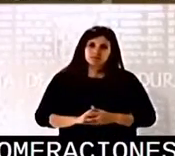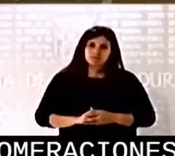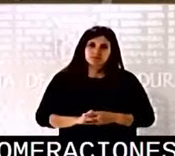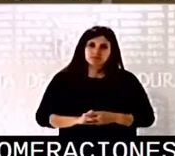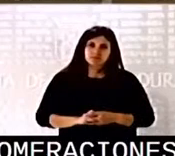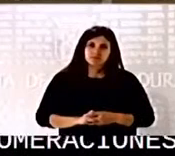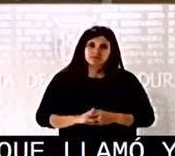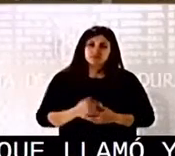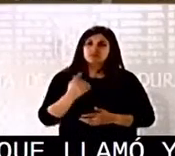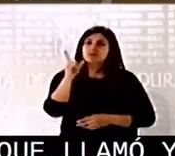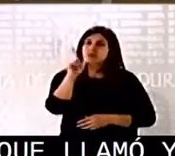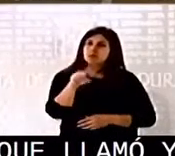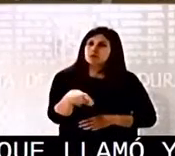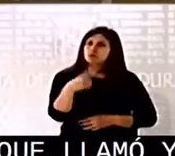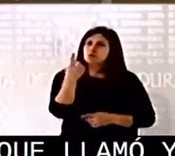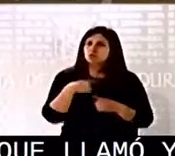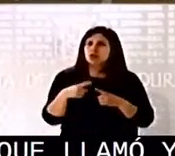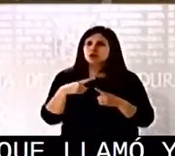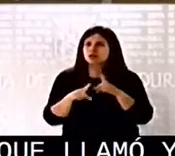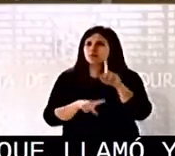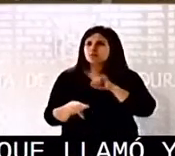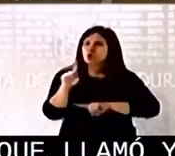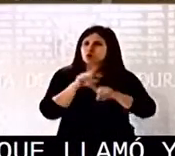Y una cosa que nos ha dado muchos problemas,